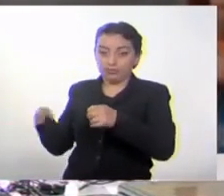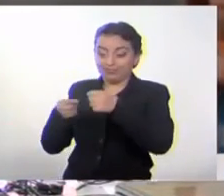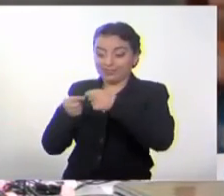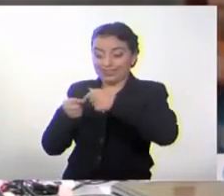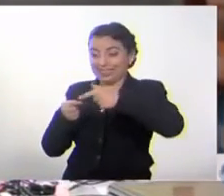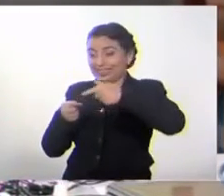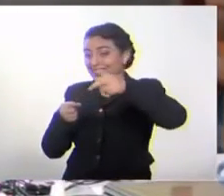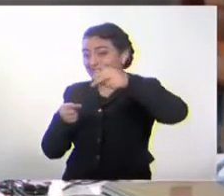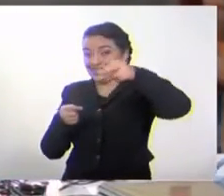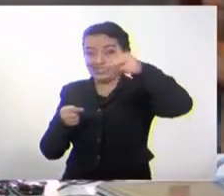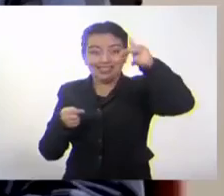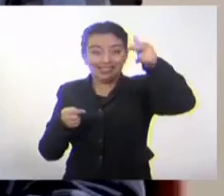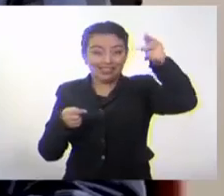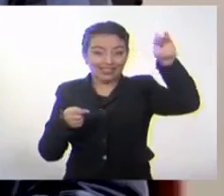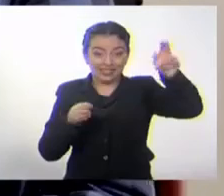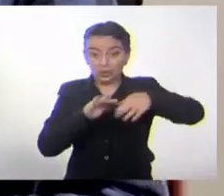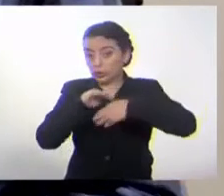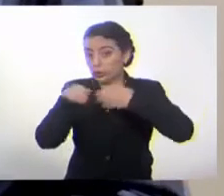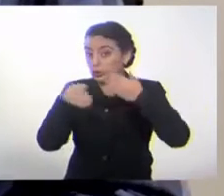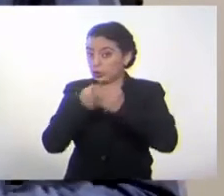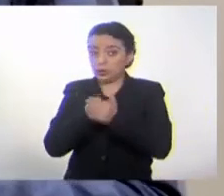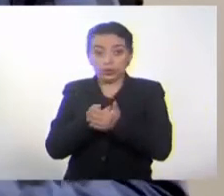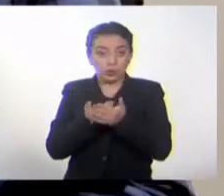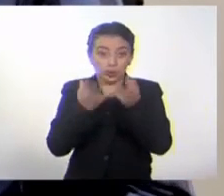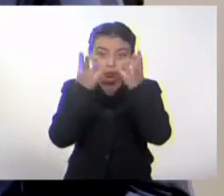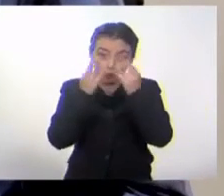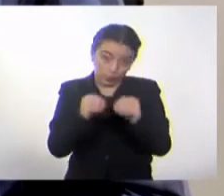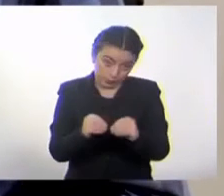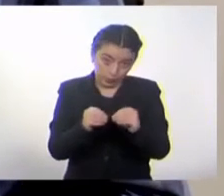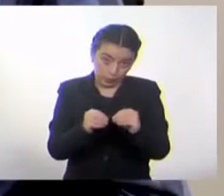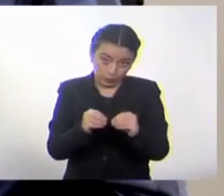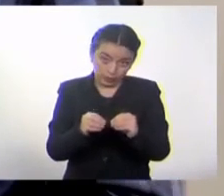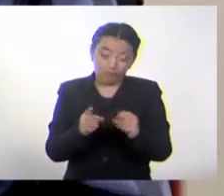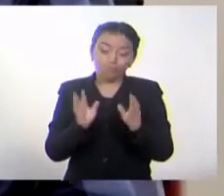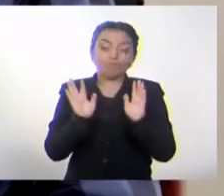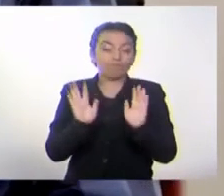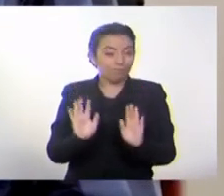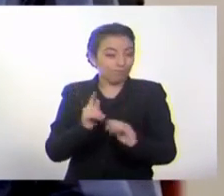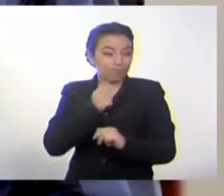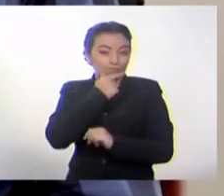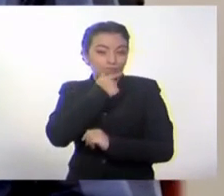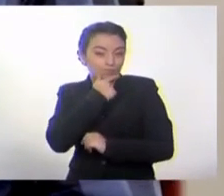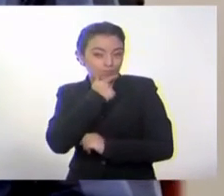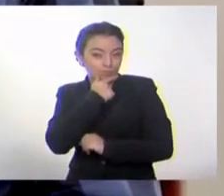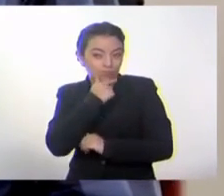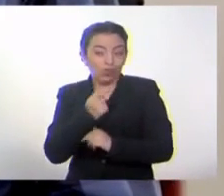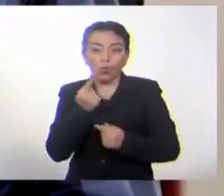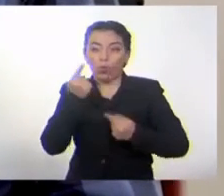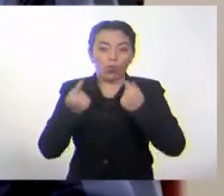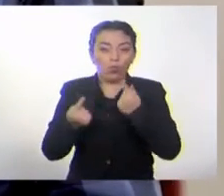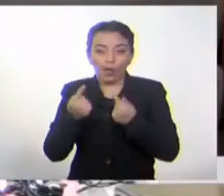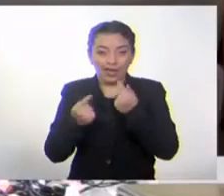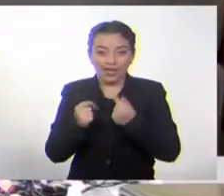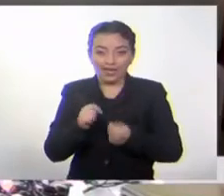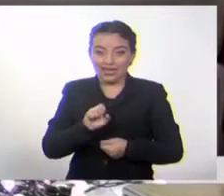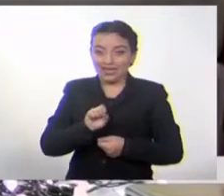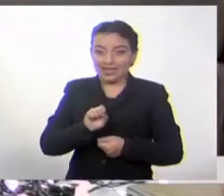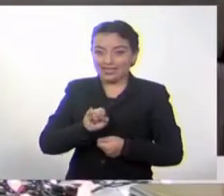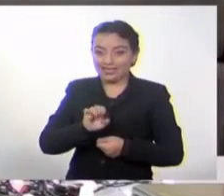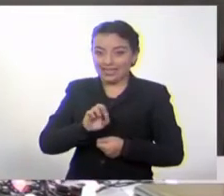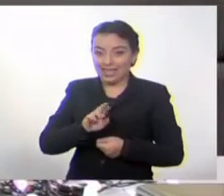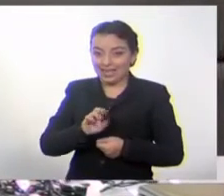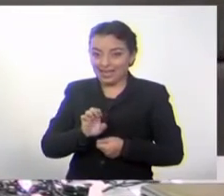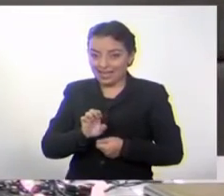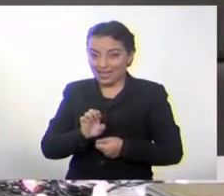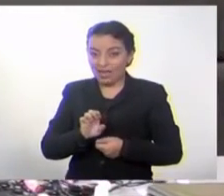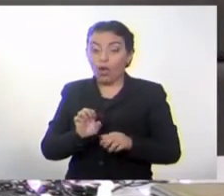este detalle, puedes responder entonces si es un circuito en serie o un circuito en paralelo. Si tu